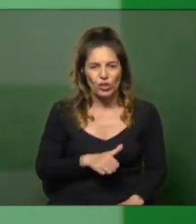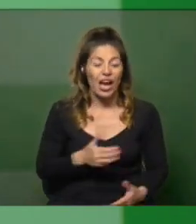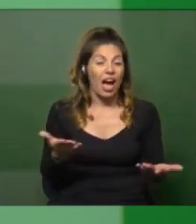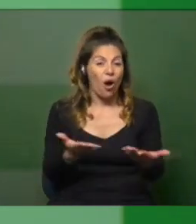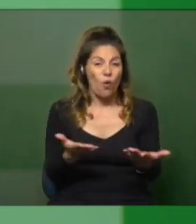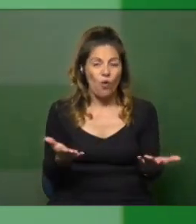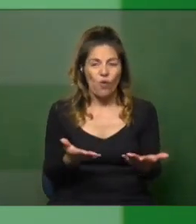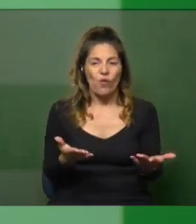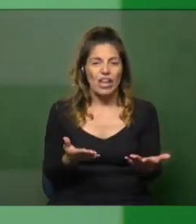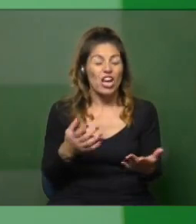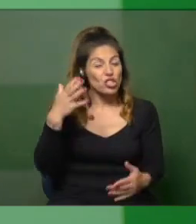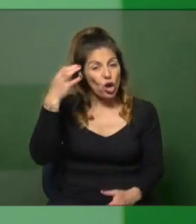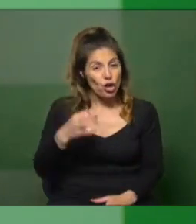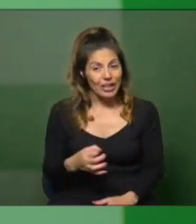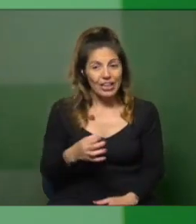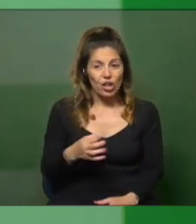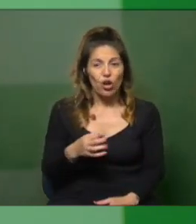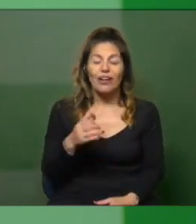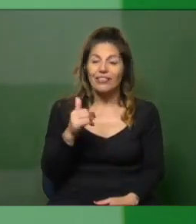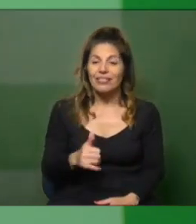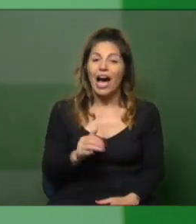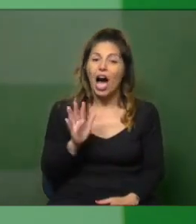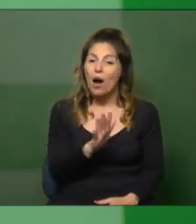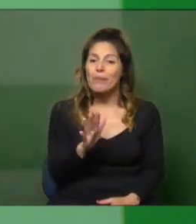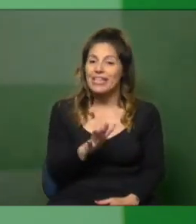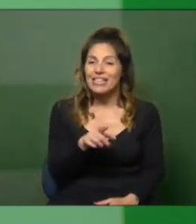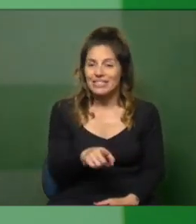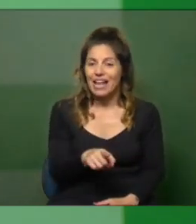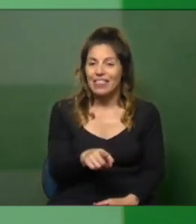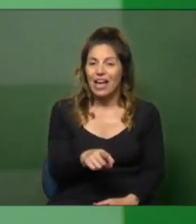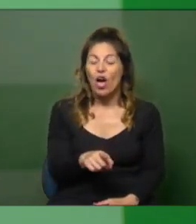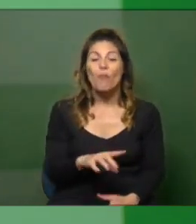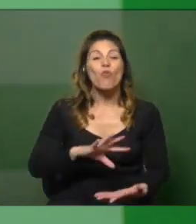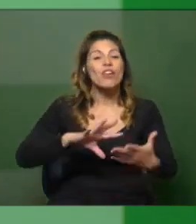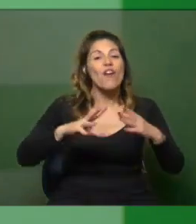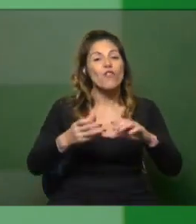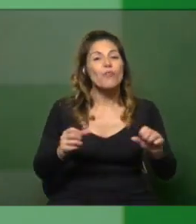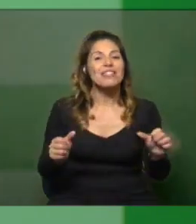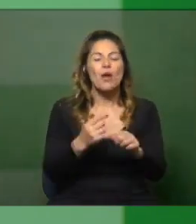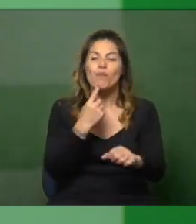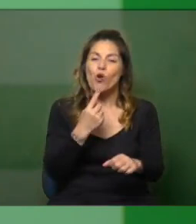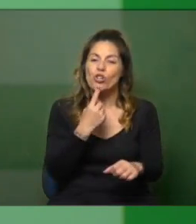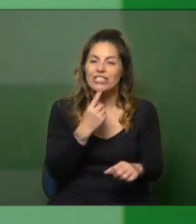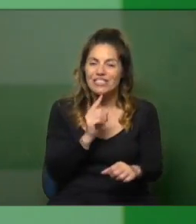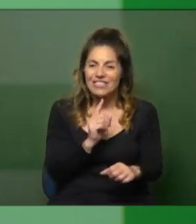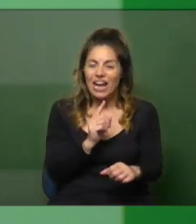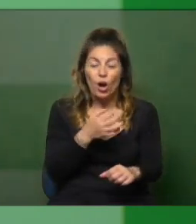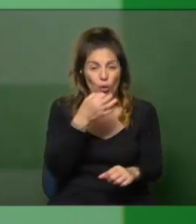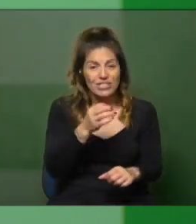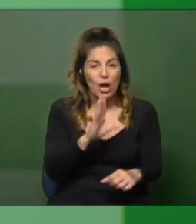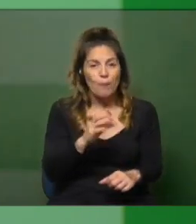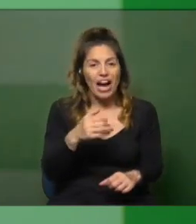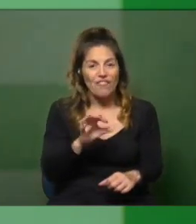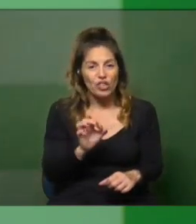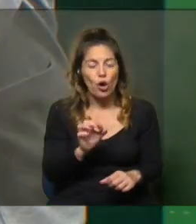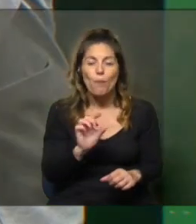viviendo ahora y yo creo que está amenazada por una forma de hacer política que que como decía Pablo tiene